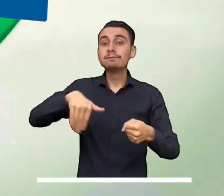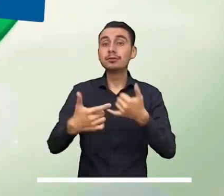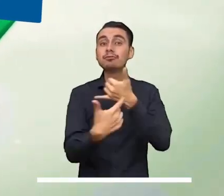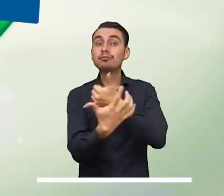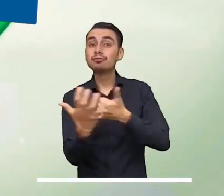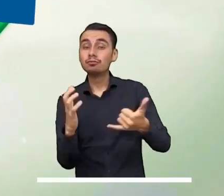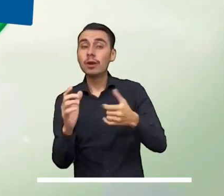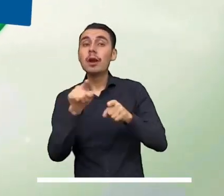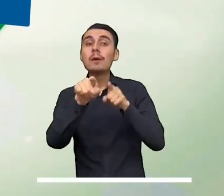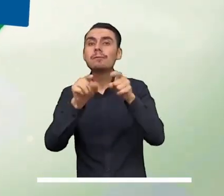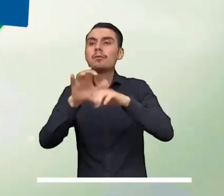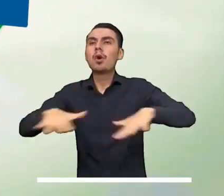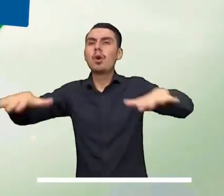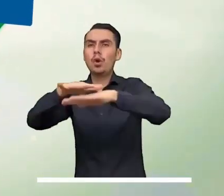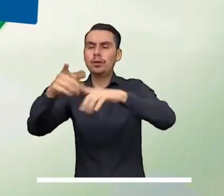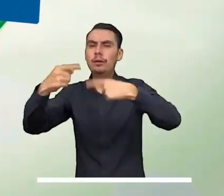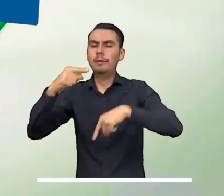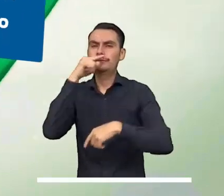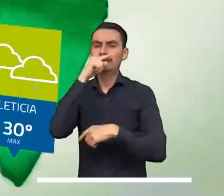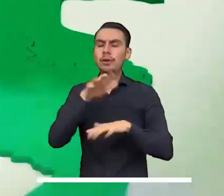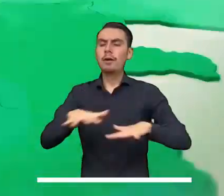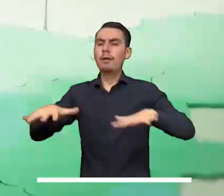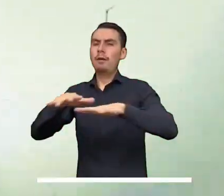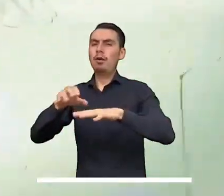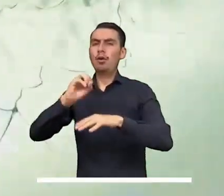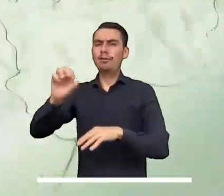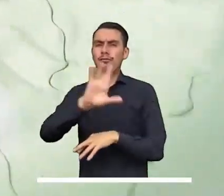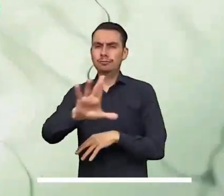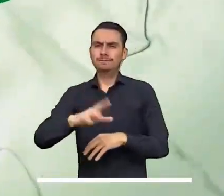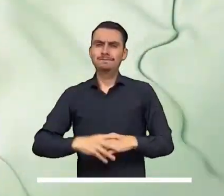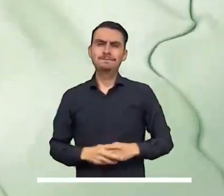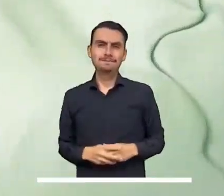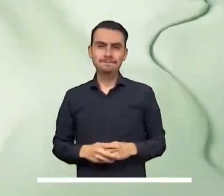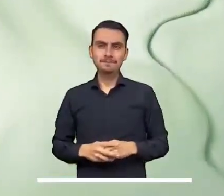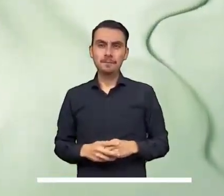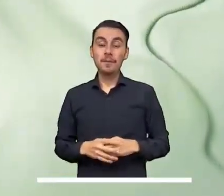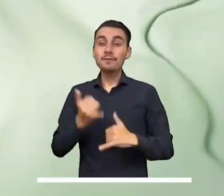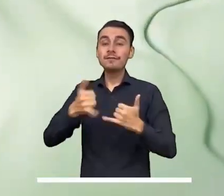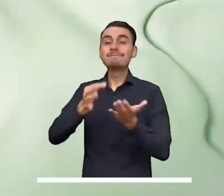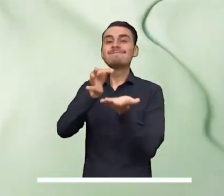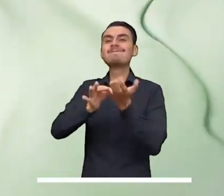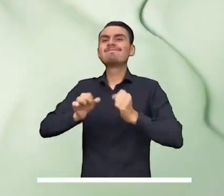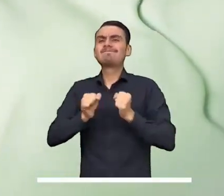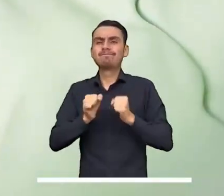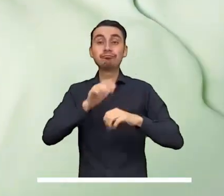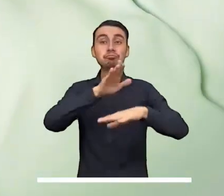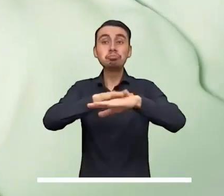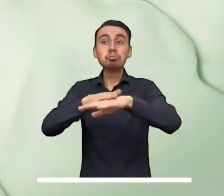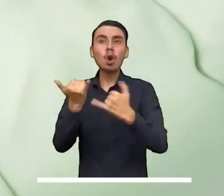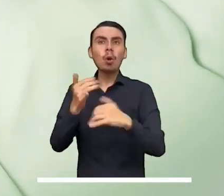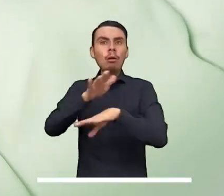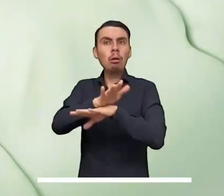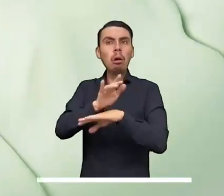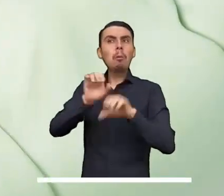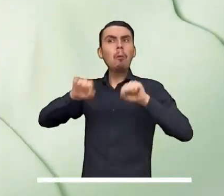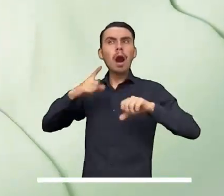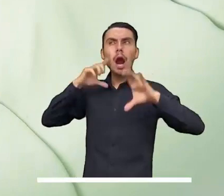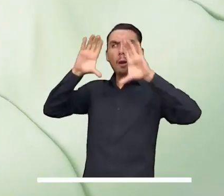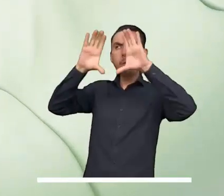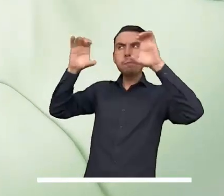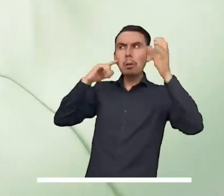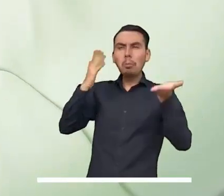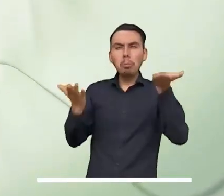Caquetá, Putumayo, Vaupés y oriente y occidente de Amazonas. Finalmente, la capital podría experimentar una